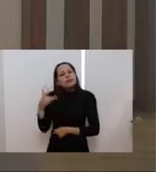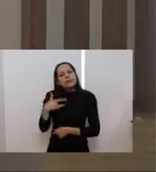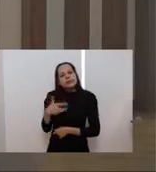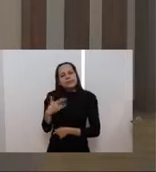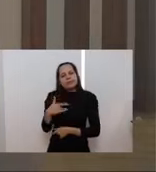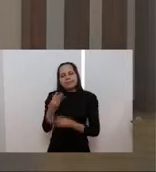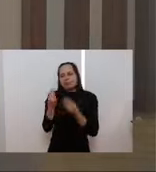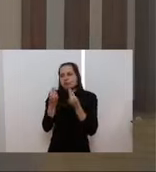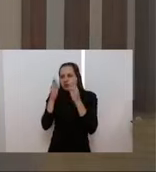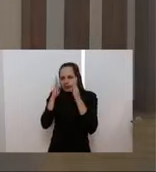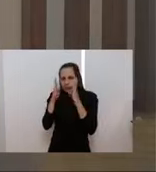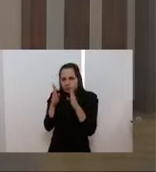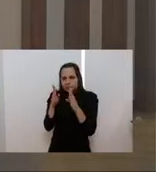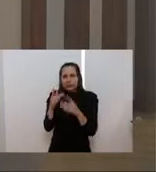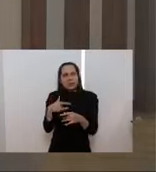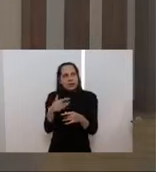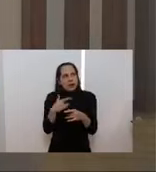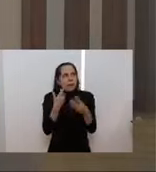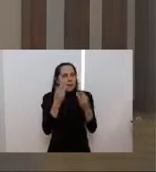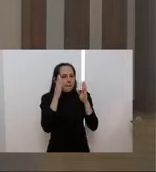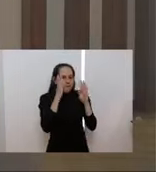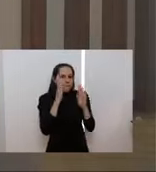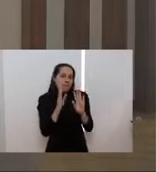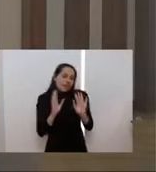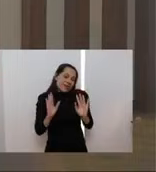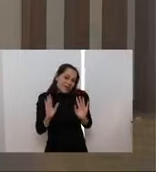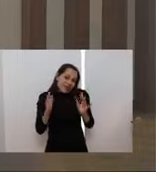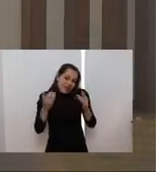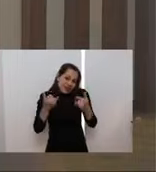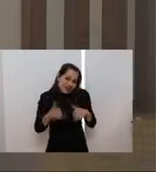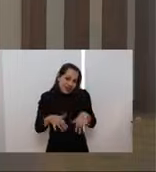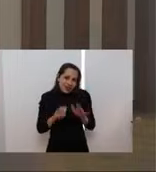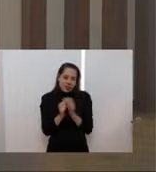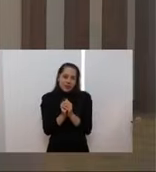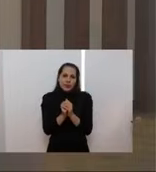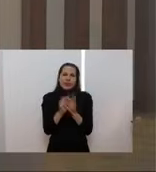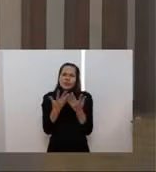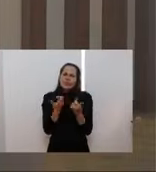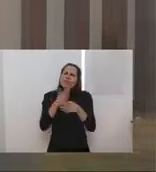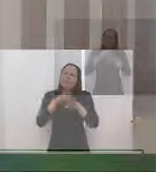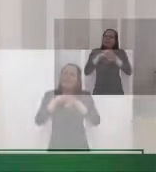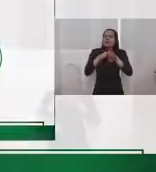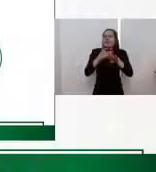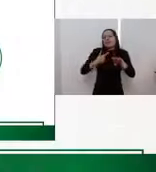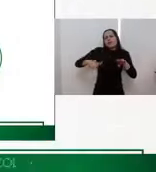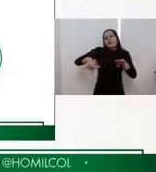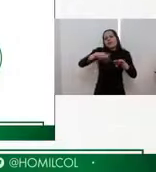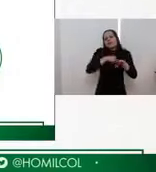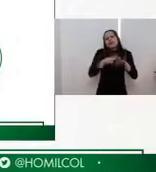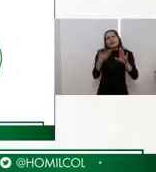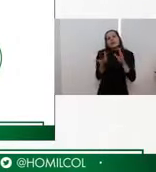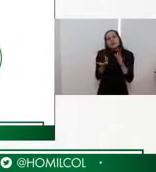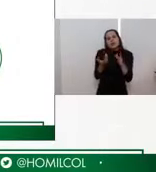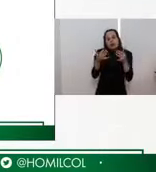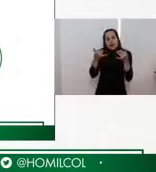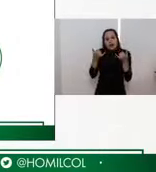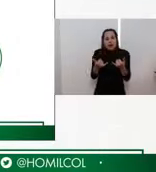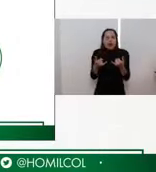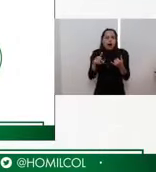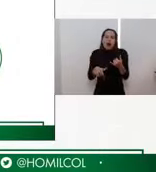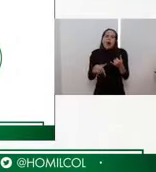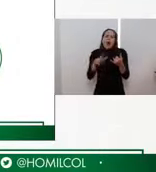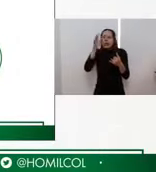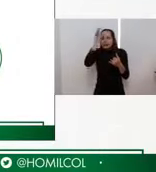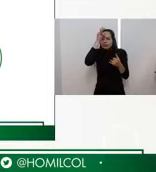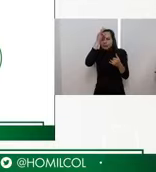atendidos entonces ya para cerrar quiero decirles que nos hemos consolidado como un hospital residente nos hemos adaptado